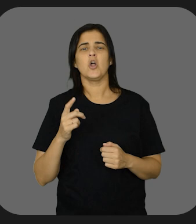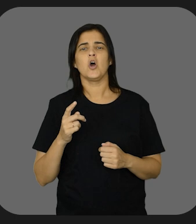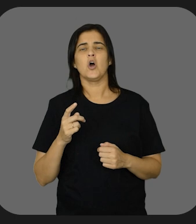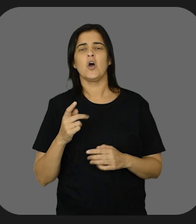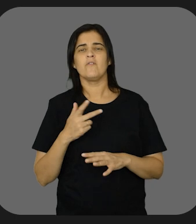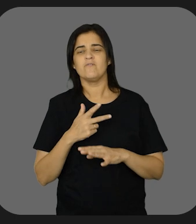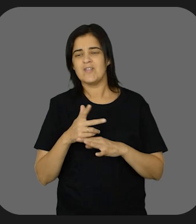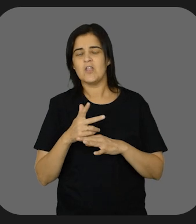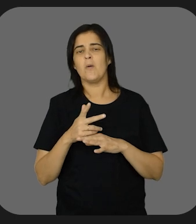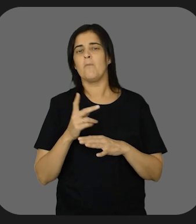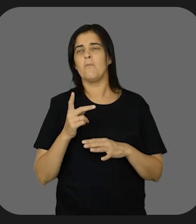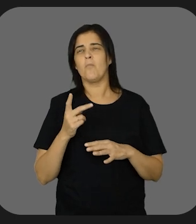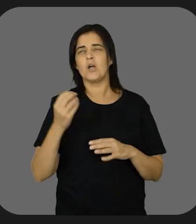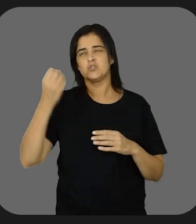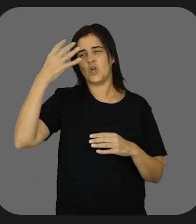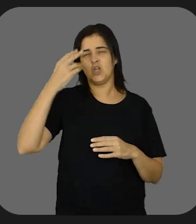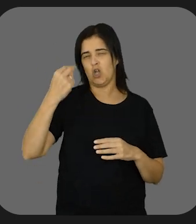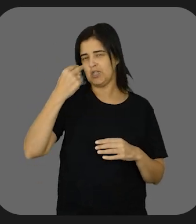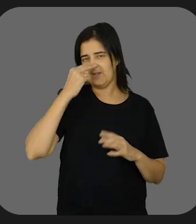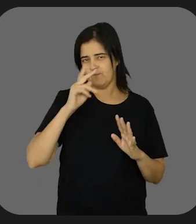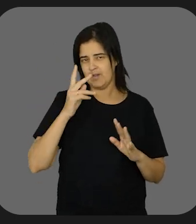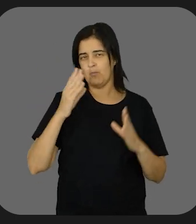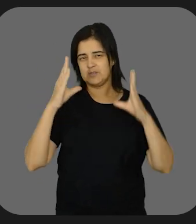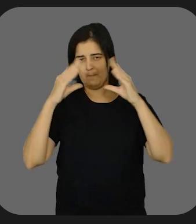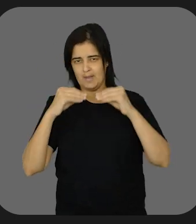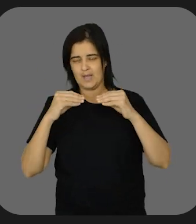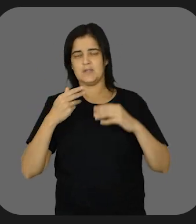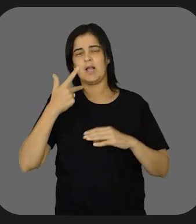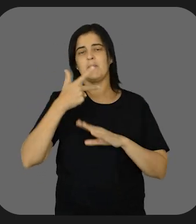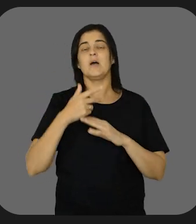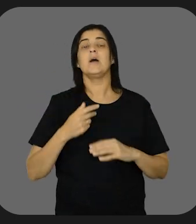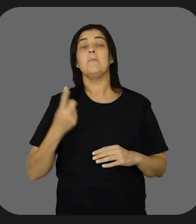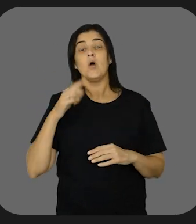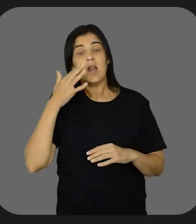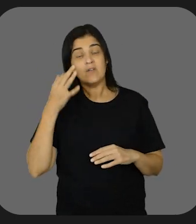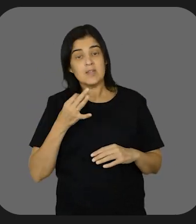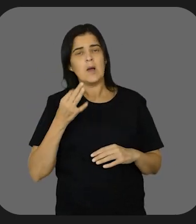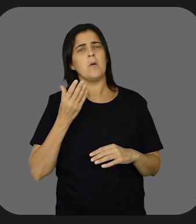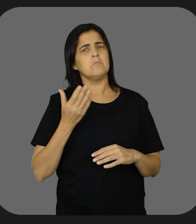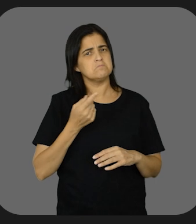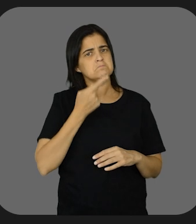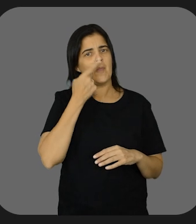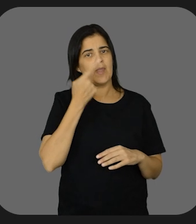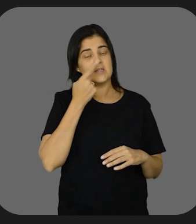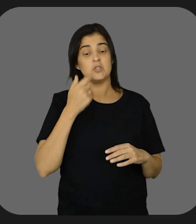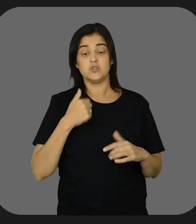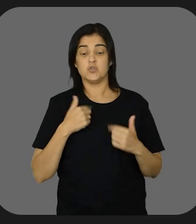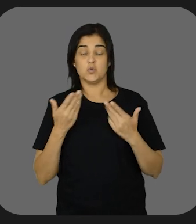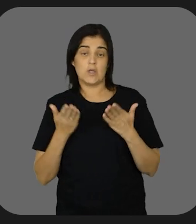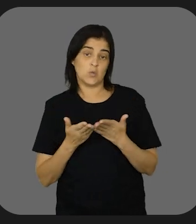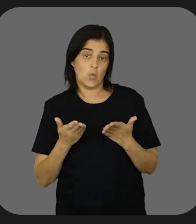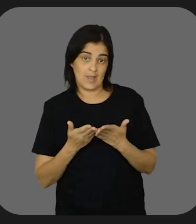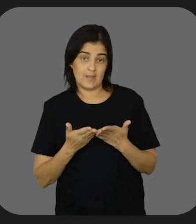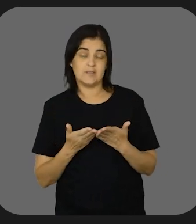porque estoy al sol y no se va a ver nada. Bueno, la verdad me pareció súper interesante. Yo recién soy